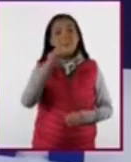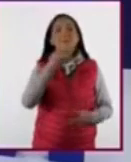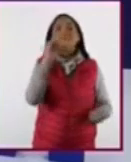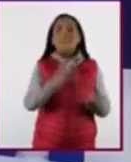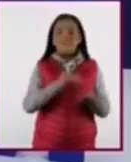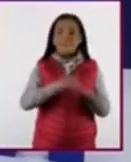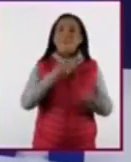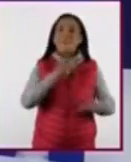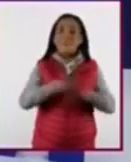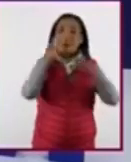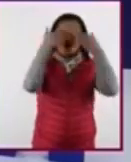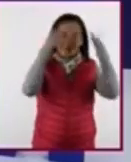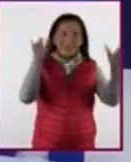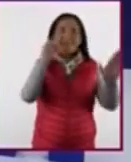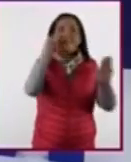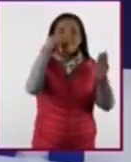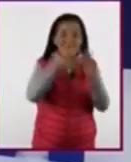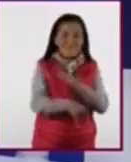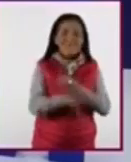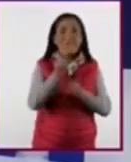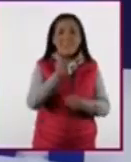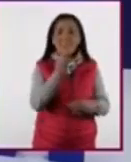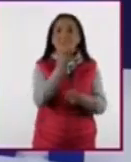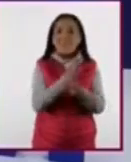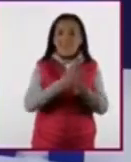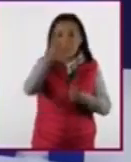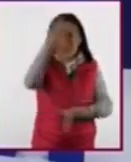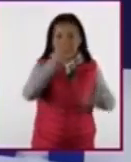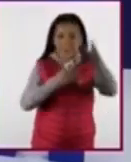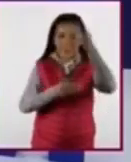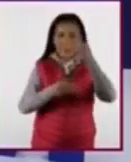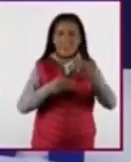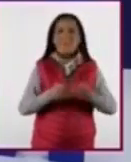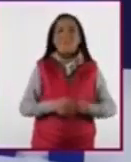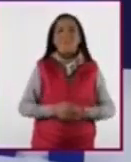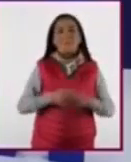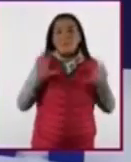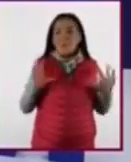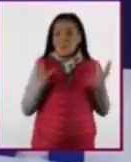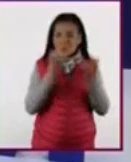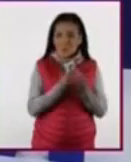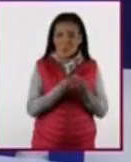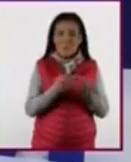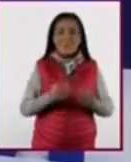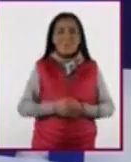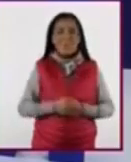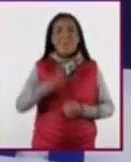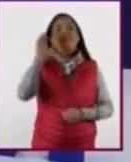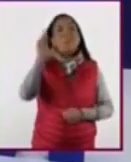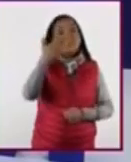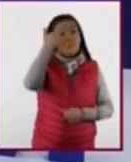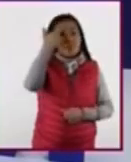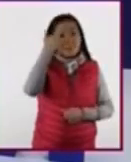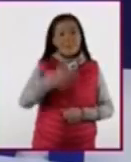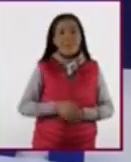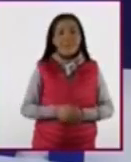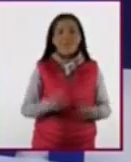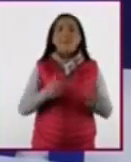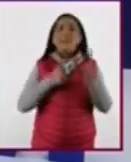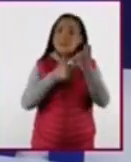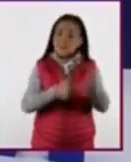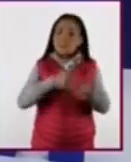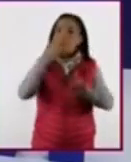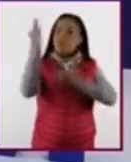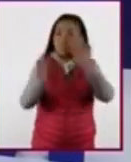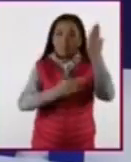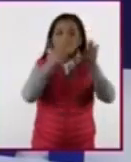explorar, aprender y descubrir juntos. Recuerden seguir estudiando e invitar a